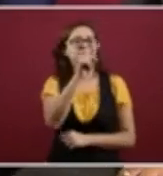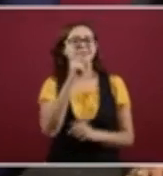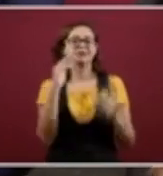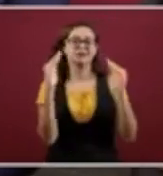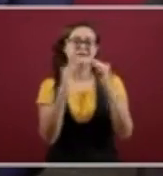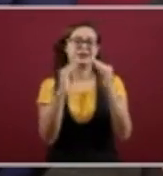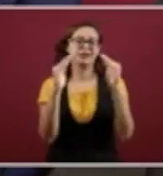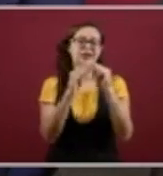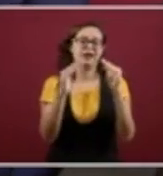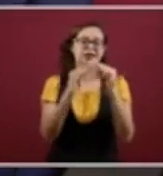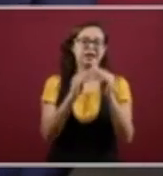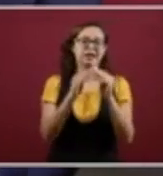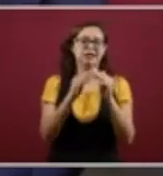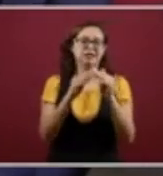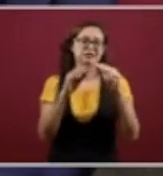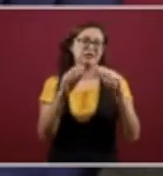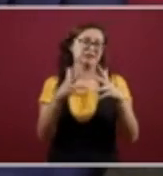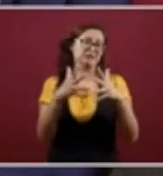del ciudadano